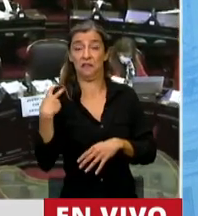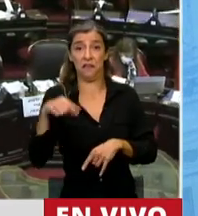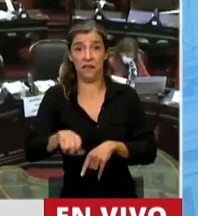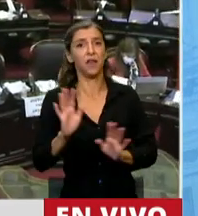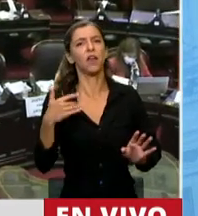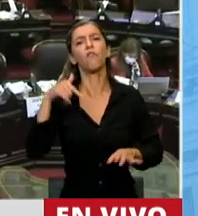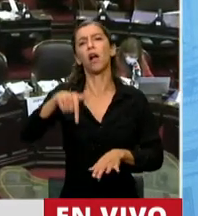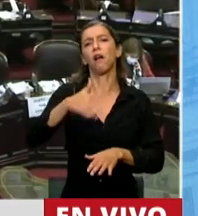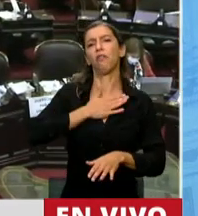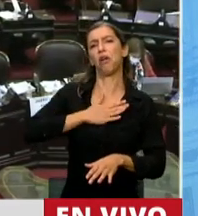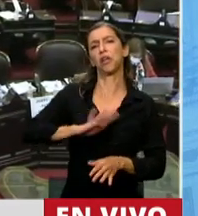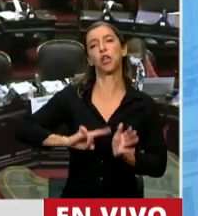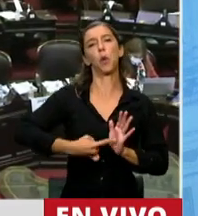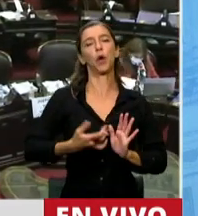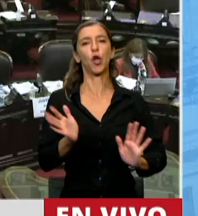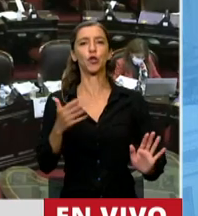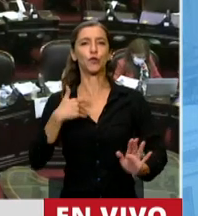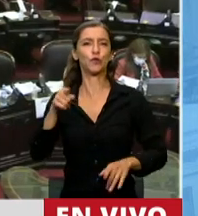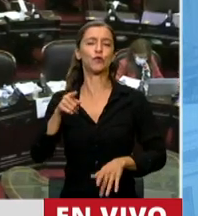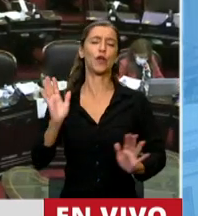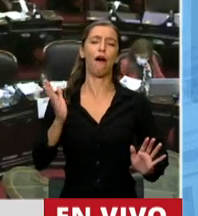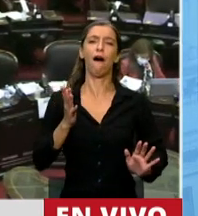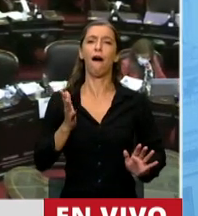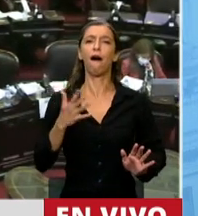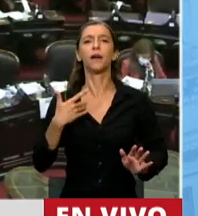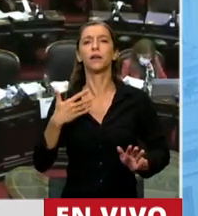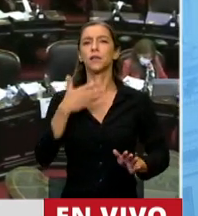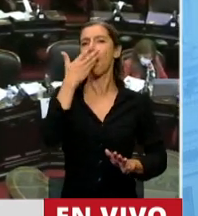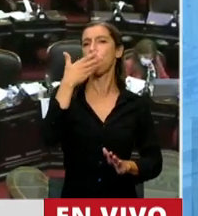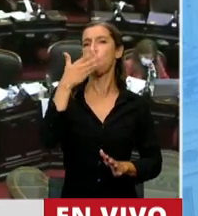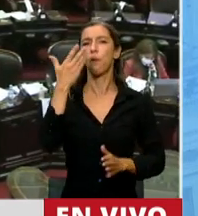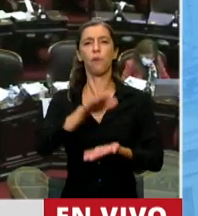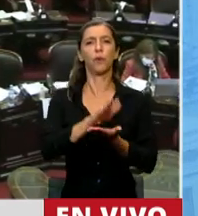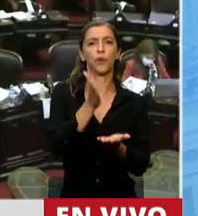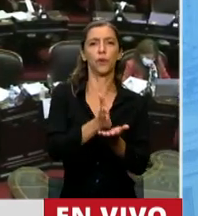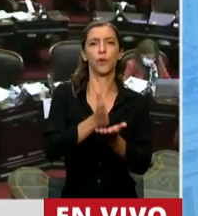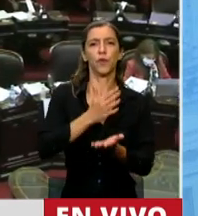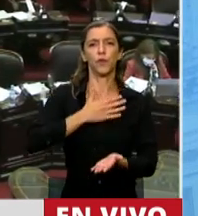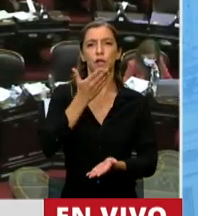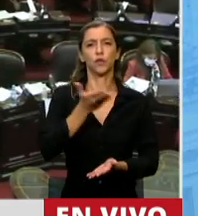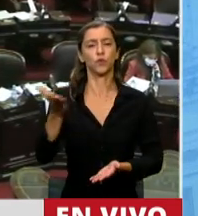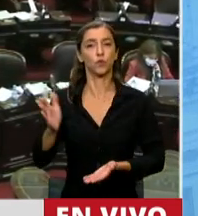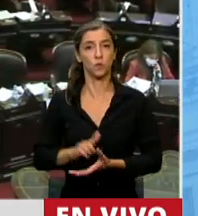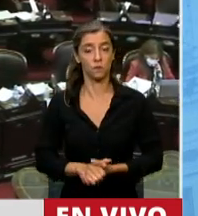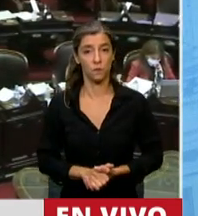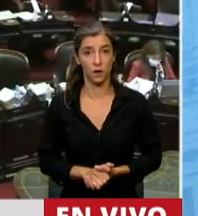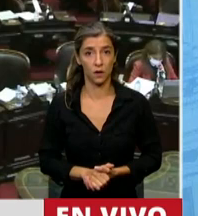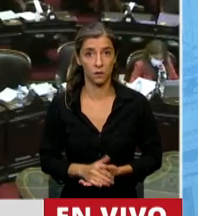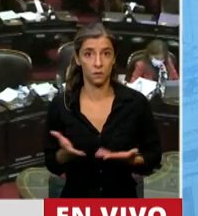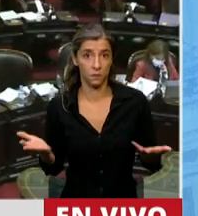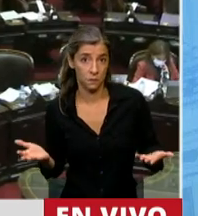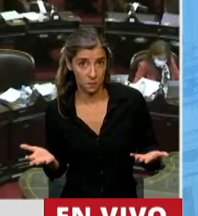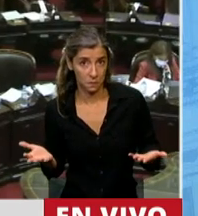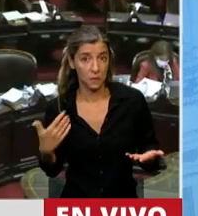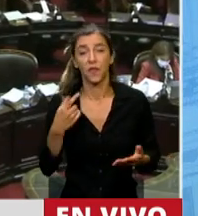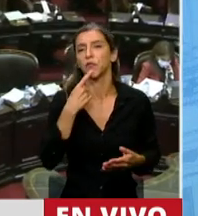desde acá, muy tranquilo, Buenos Aires, partidice la cuestión de los derechos humanos y diga como que son los